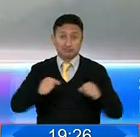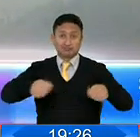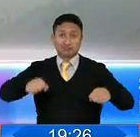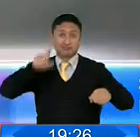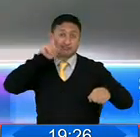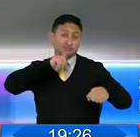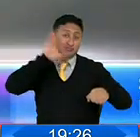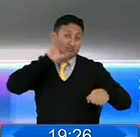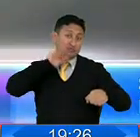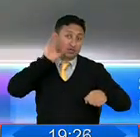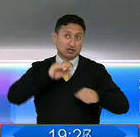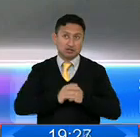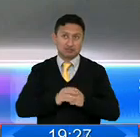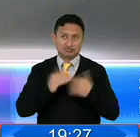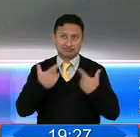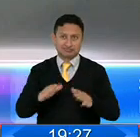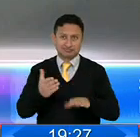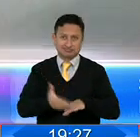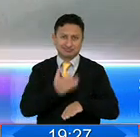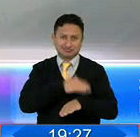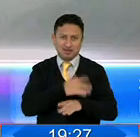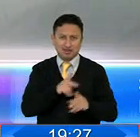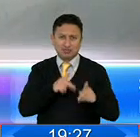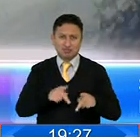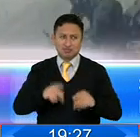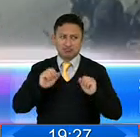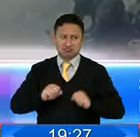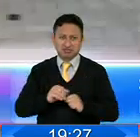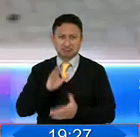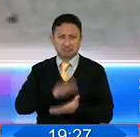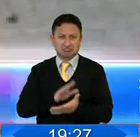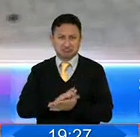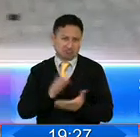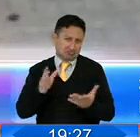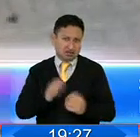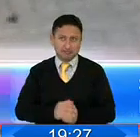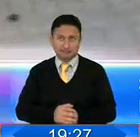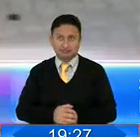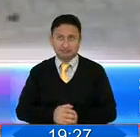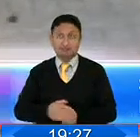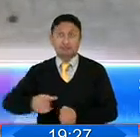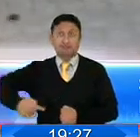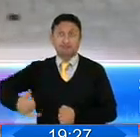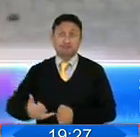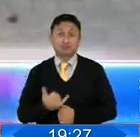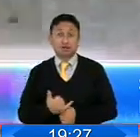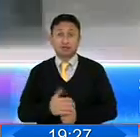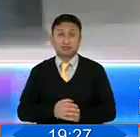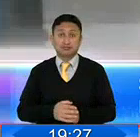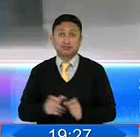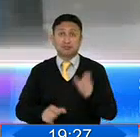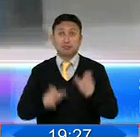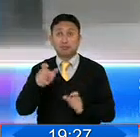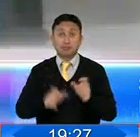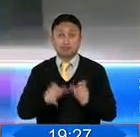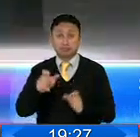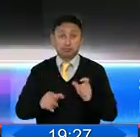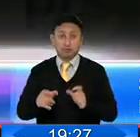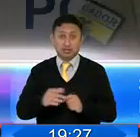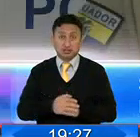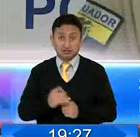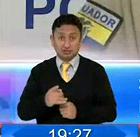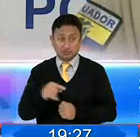negra, como que cuentan con la preparación para no levantar sospecha alguna y sobre todo no perder de vista a los dueños de la